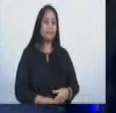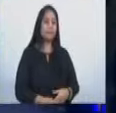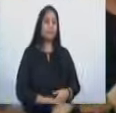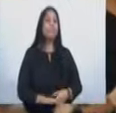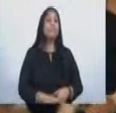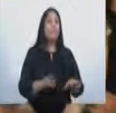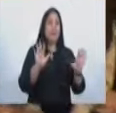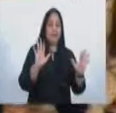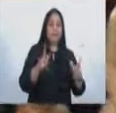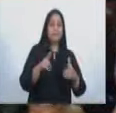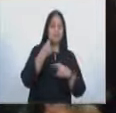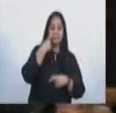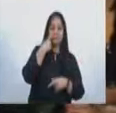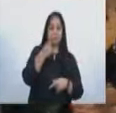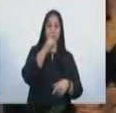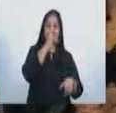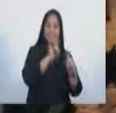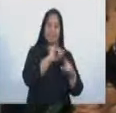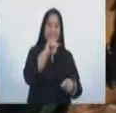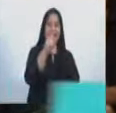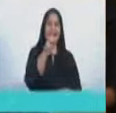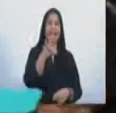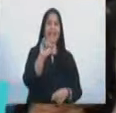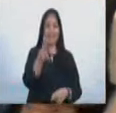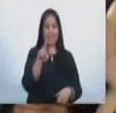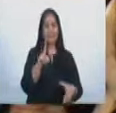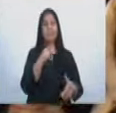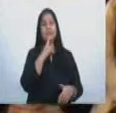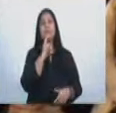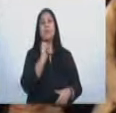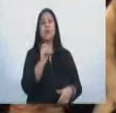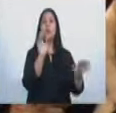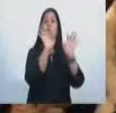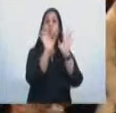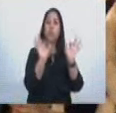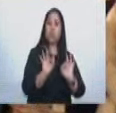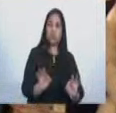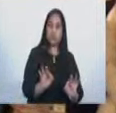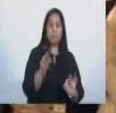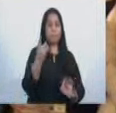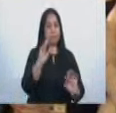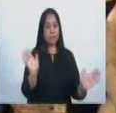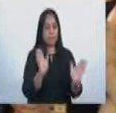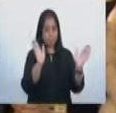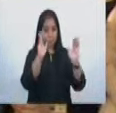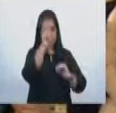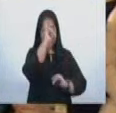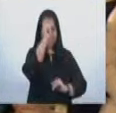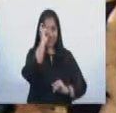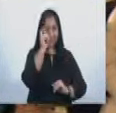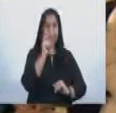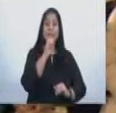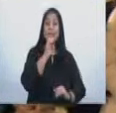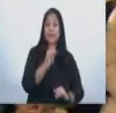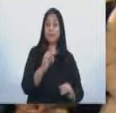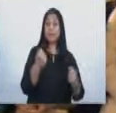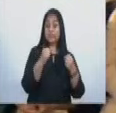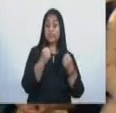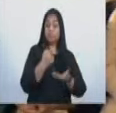a ver el Javier la mejor manera de promover el empleo es